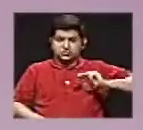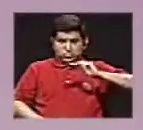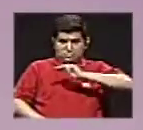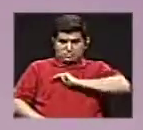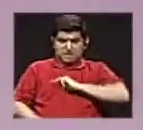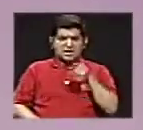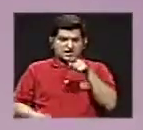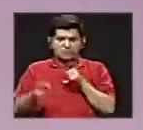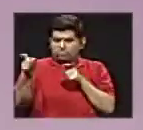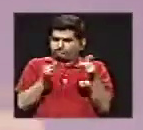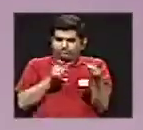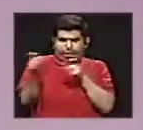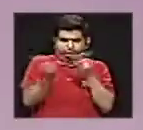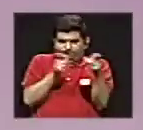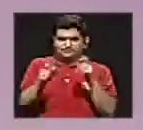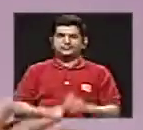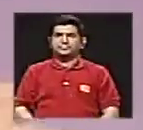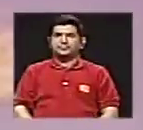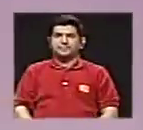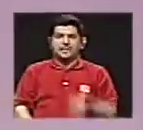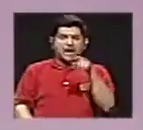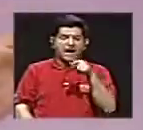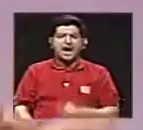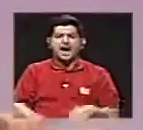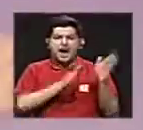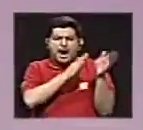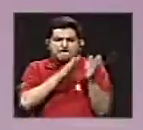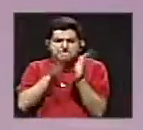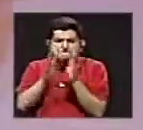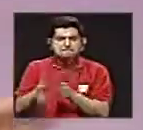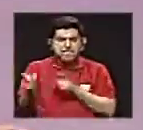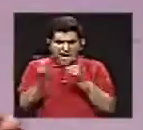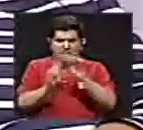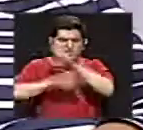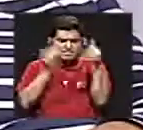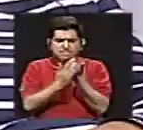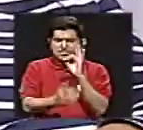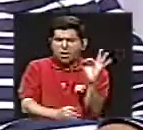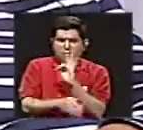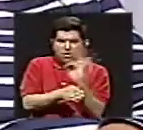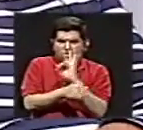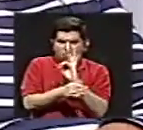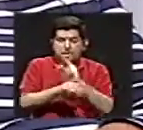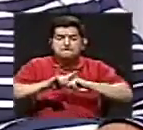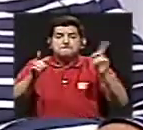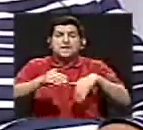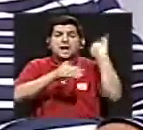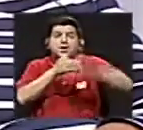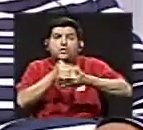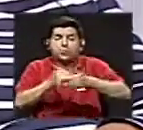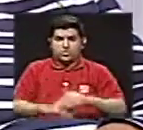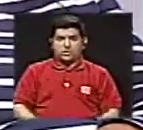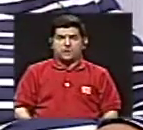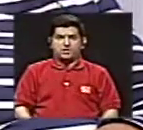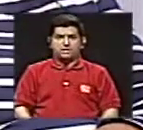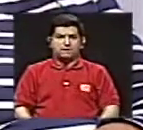que lo iba a ir a administrar. Se hace un plan de manejo, todo iba funcionando, pero después ha